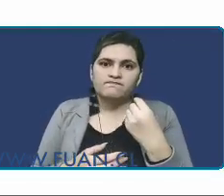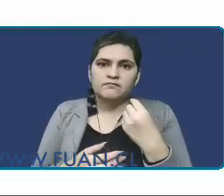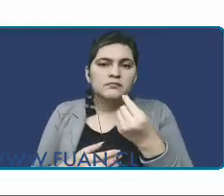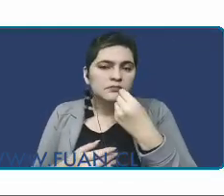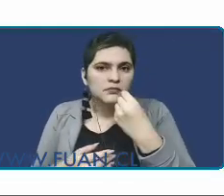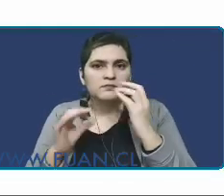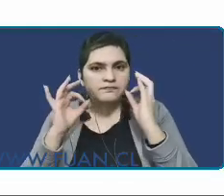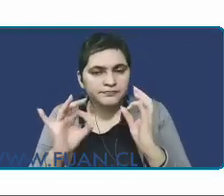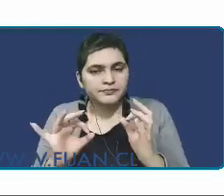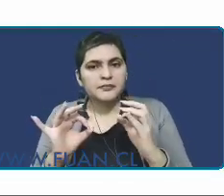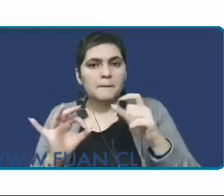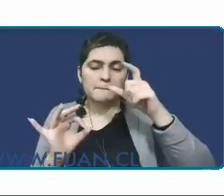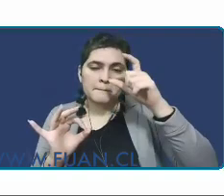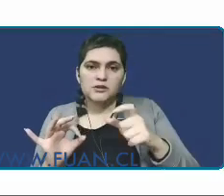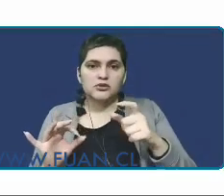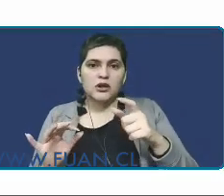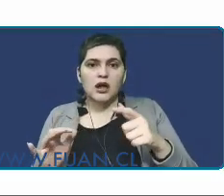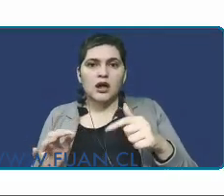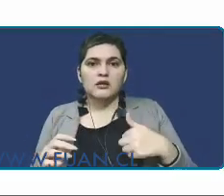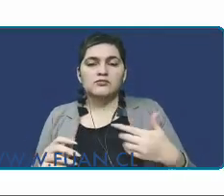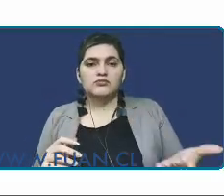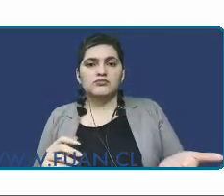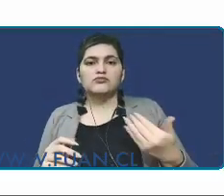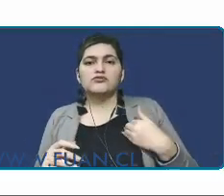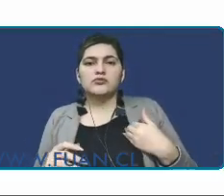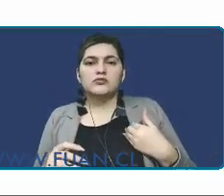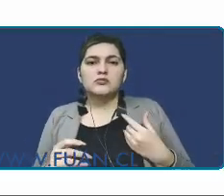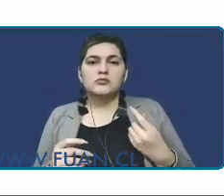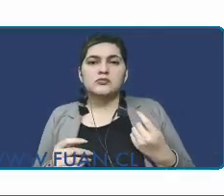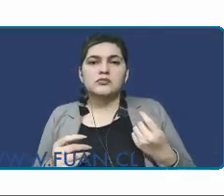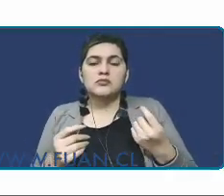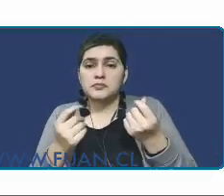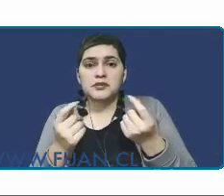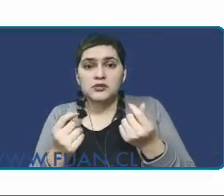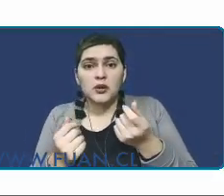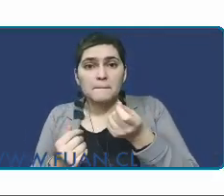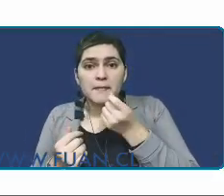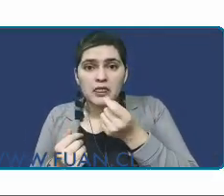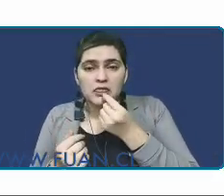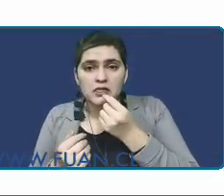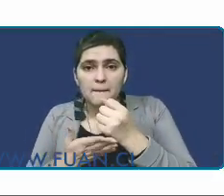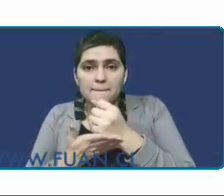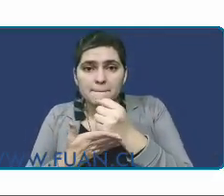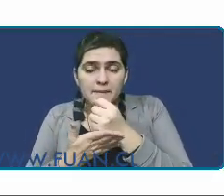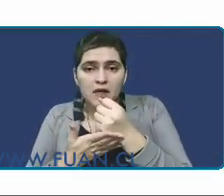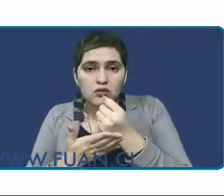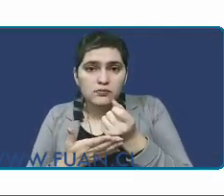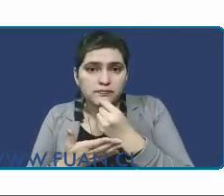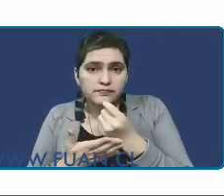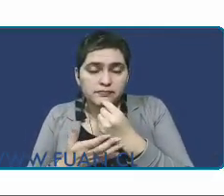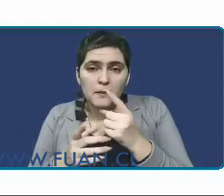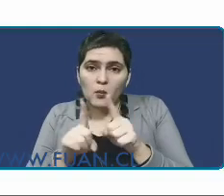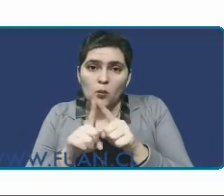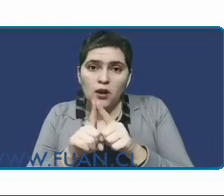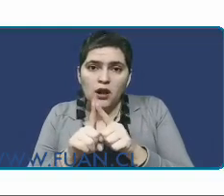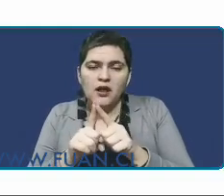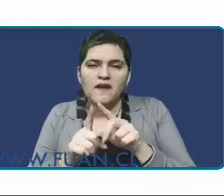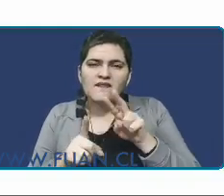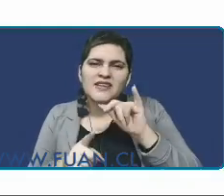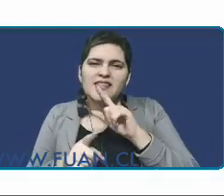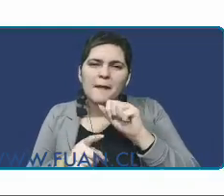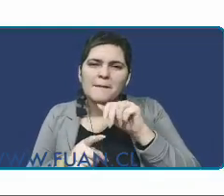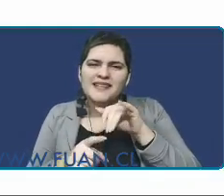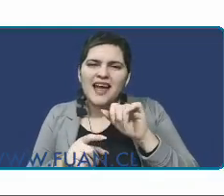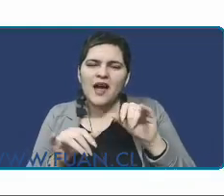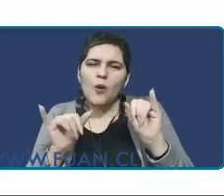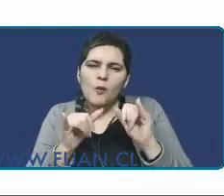acciones similares a los fármacos, ¿ya? Entonces, si ustedes se fijan, las vitaminas de las guaguas son en gotitas, pero una gotita tiene una